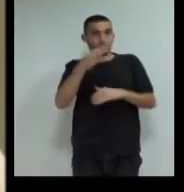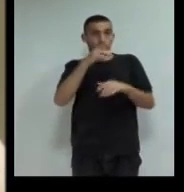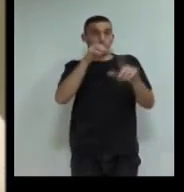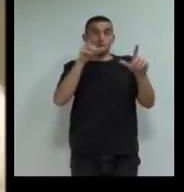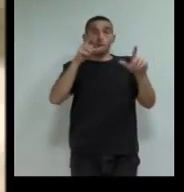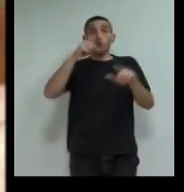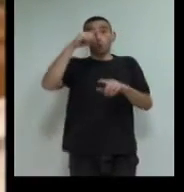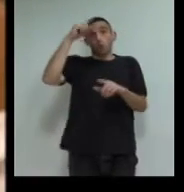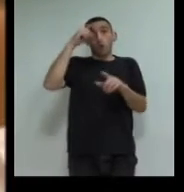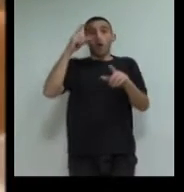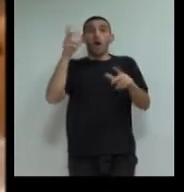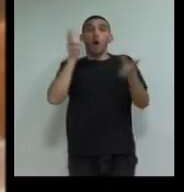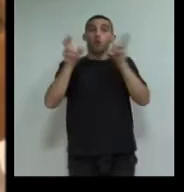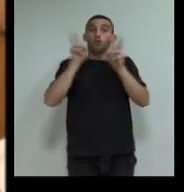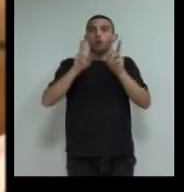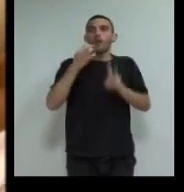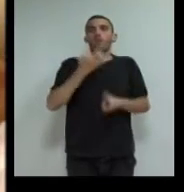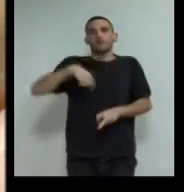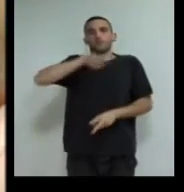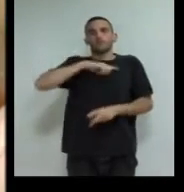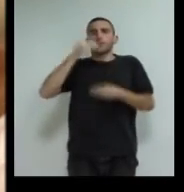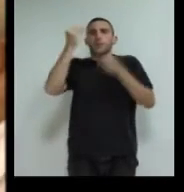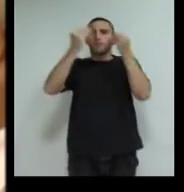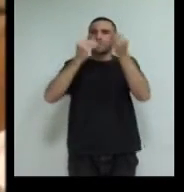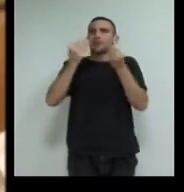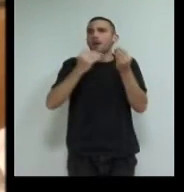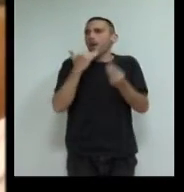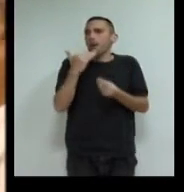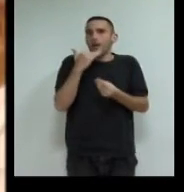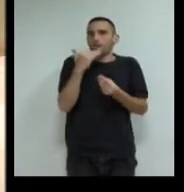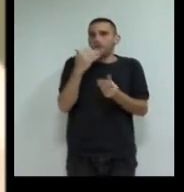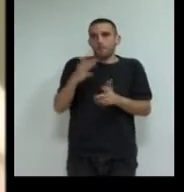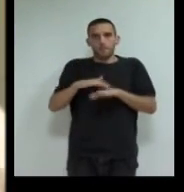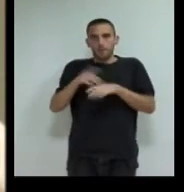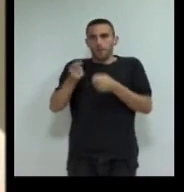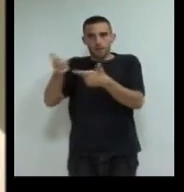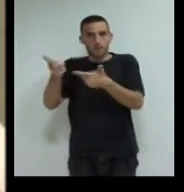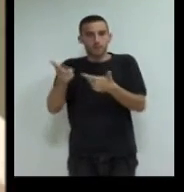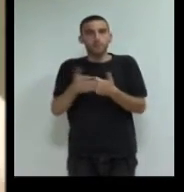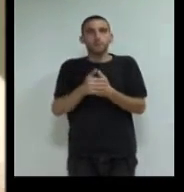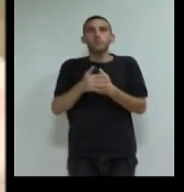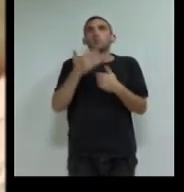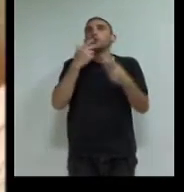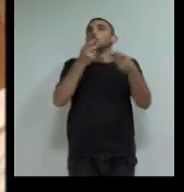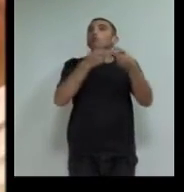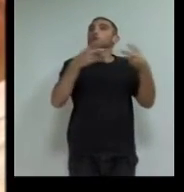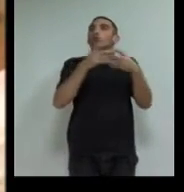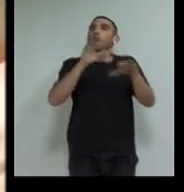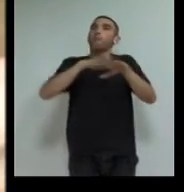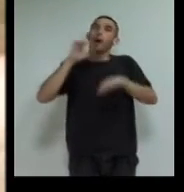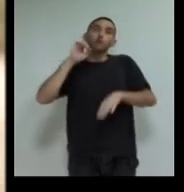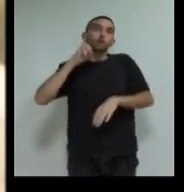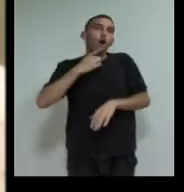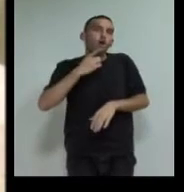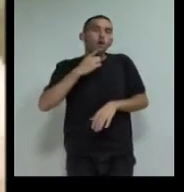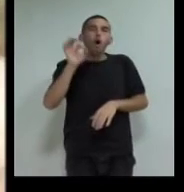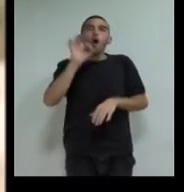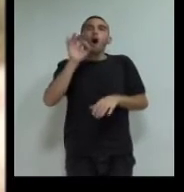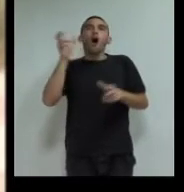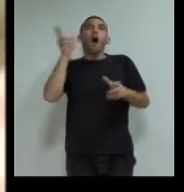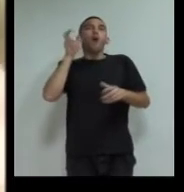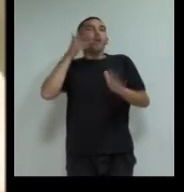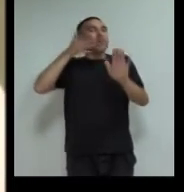merma, tenemos que pensar en algo. Algo que no puede ser un subtitulado para personas sordas, ni puede ser una descripción para personas